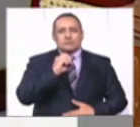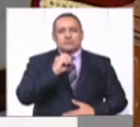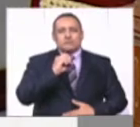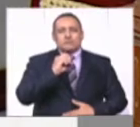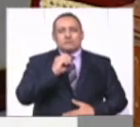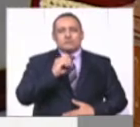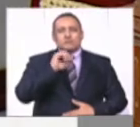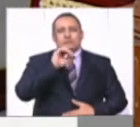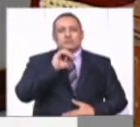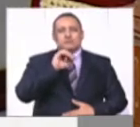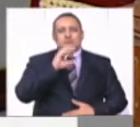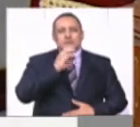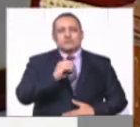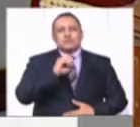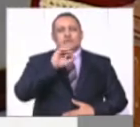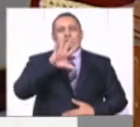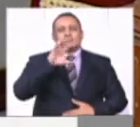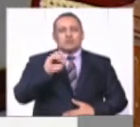0